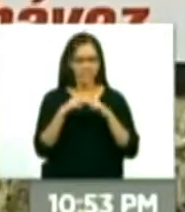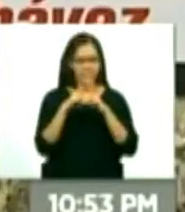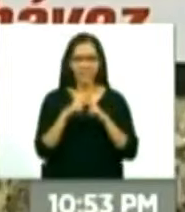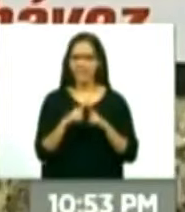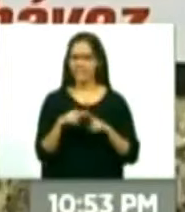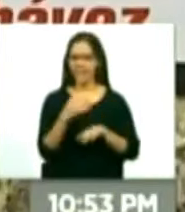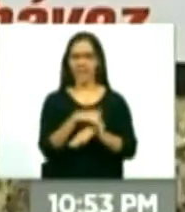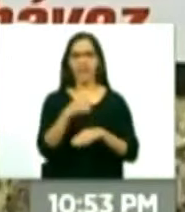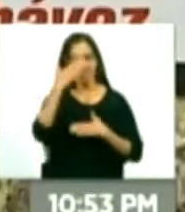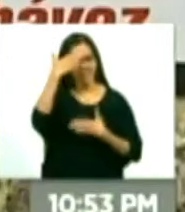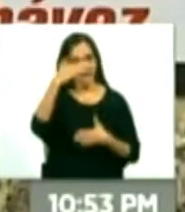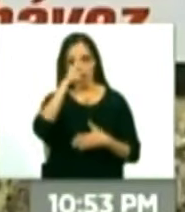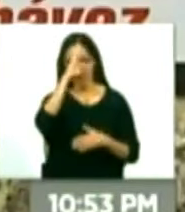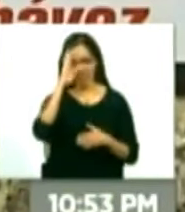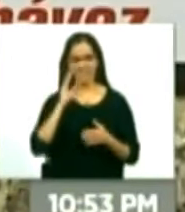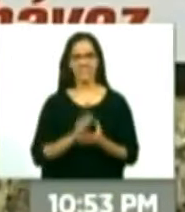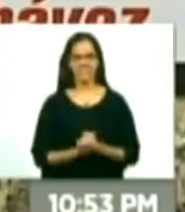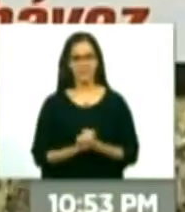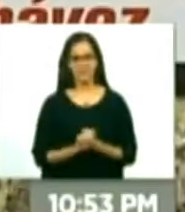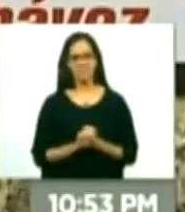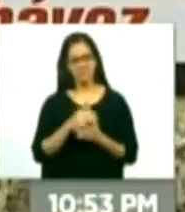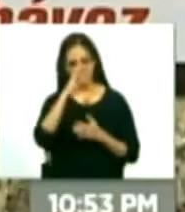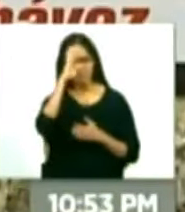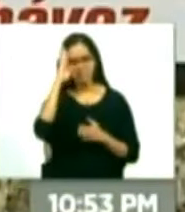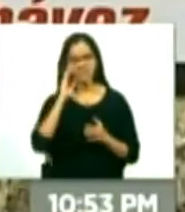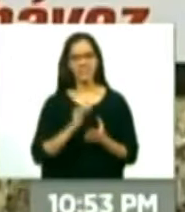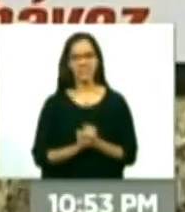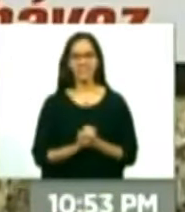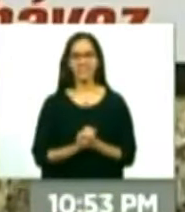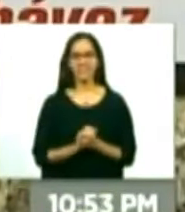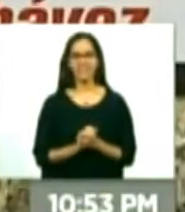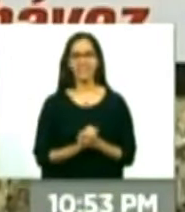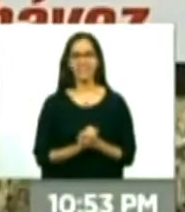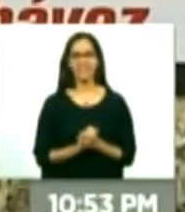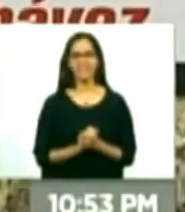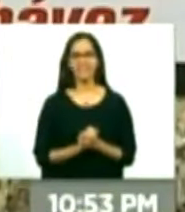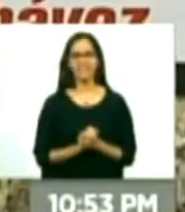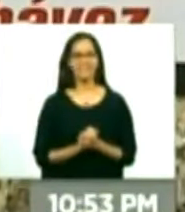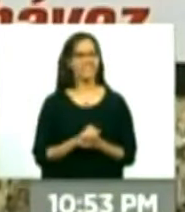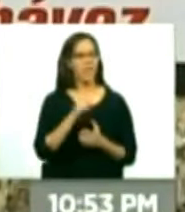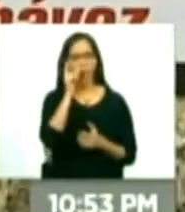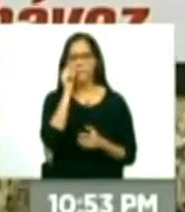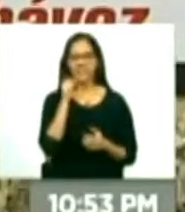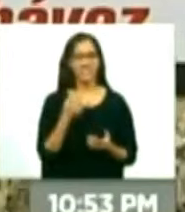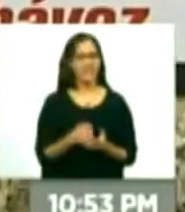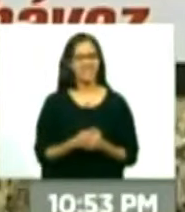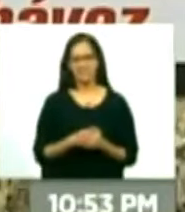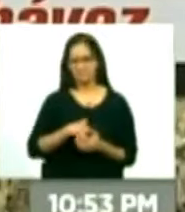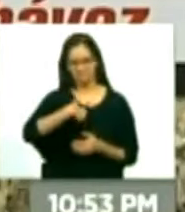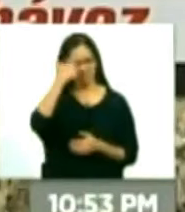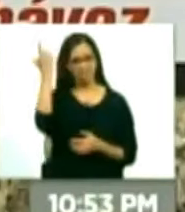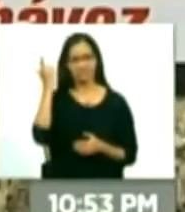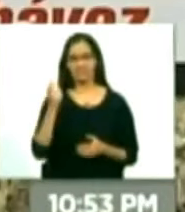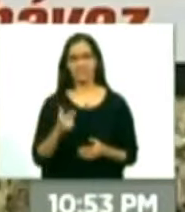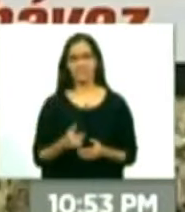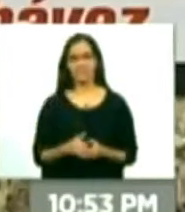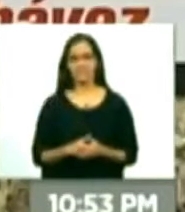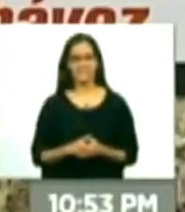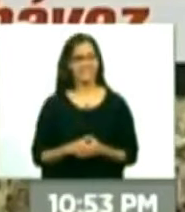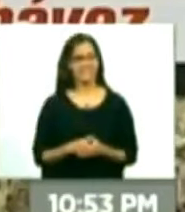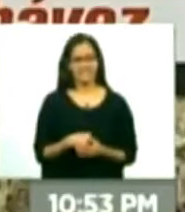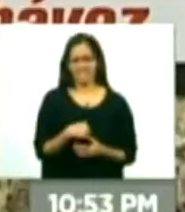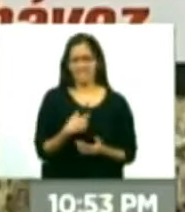saludo. Dele mi saludo. Qué tipo tan balurdo, tan